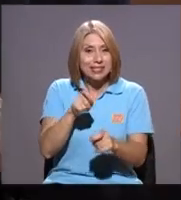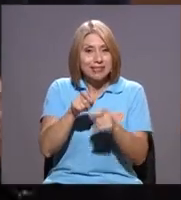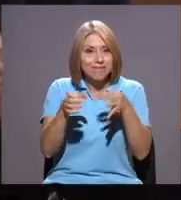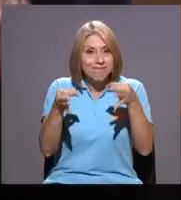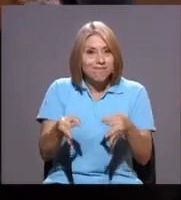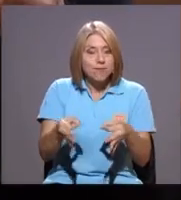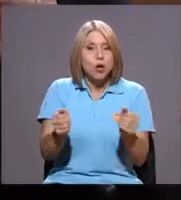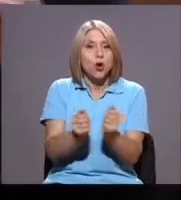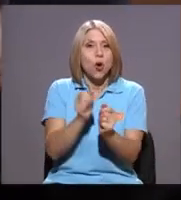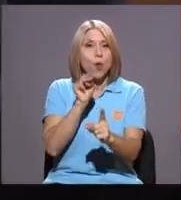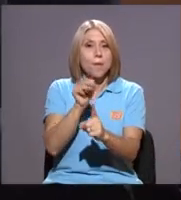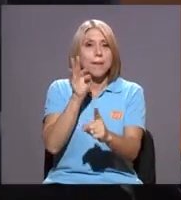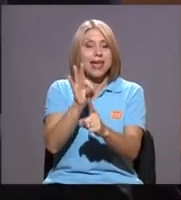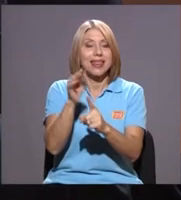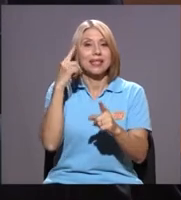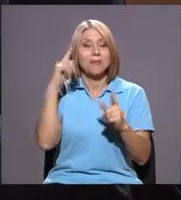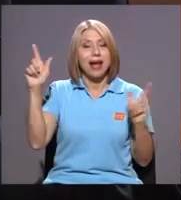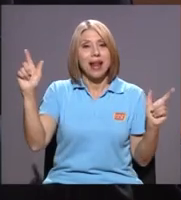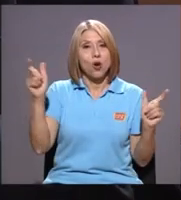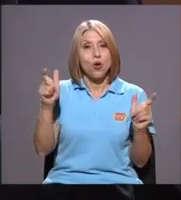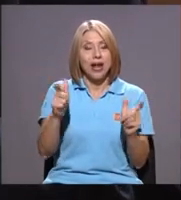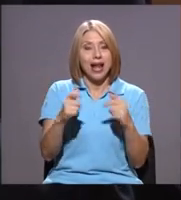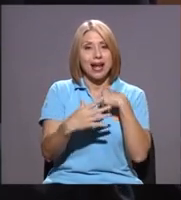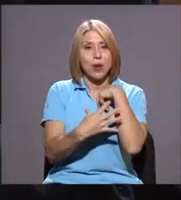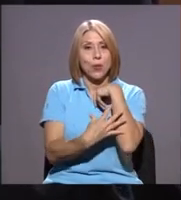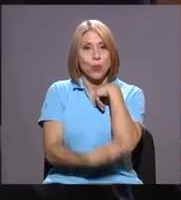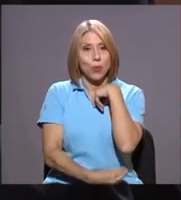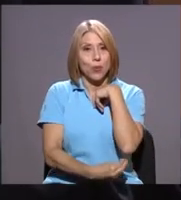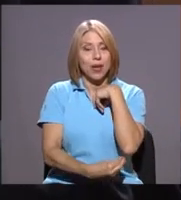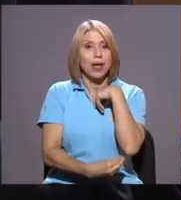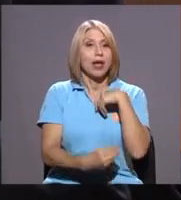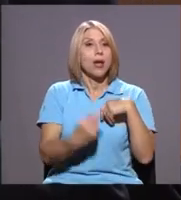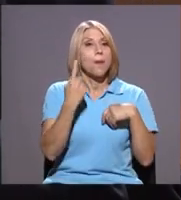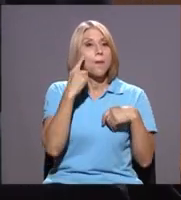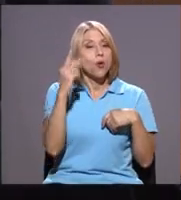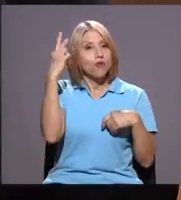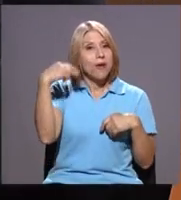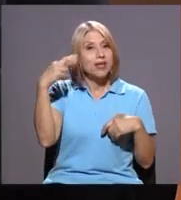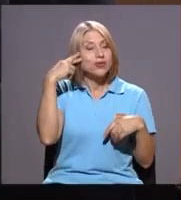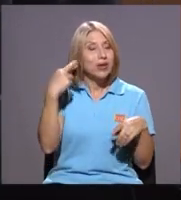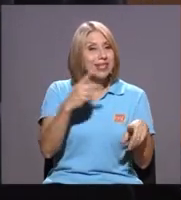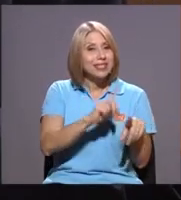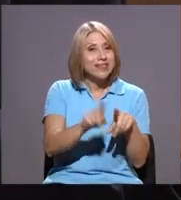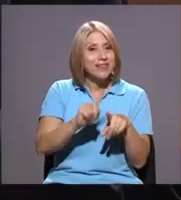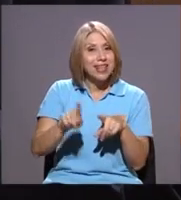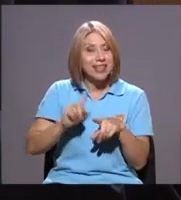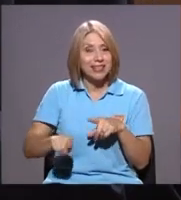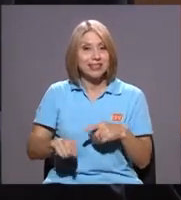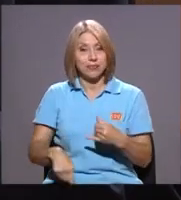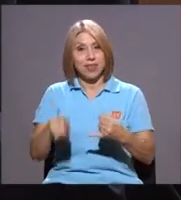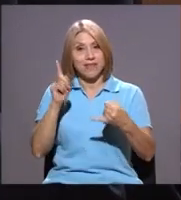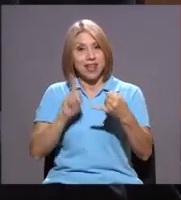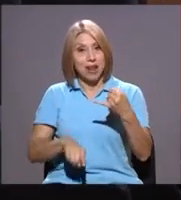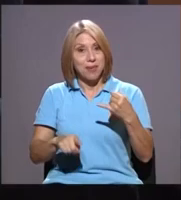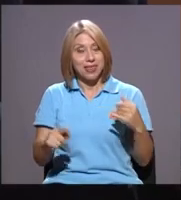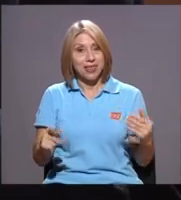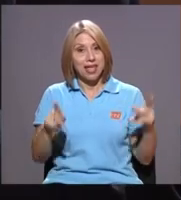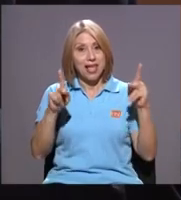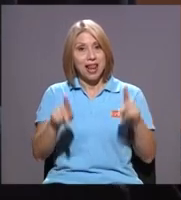para lograr reducir la pobreza multidimensional. Y finalmente la desigualdad,